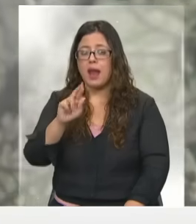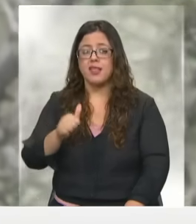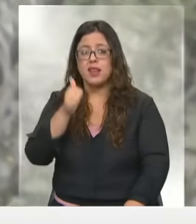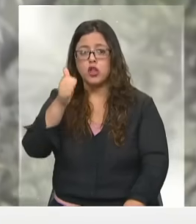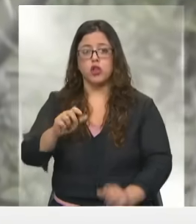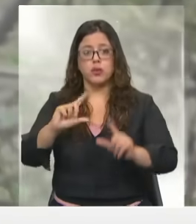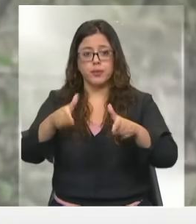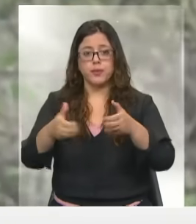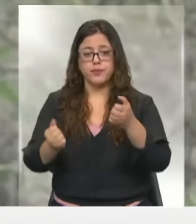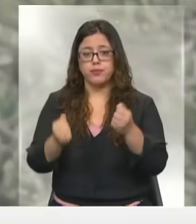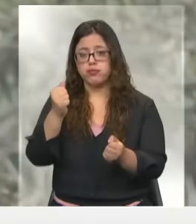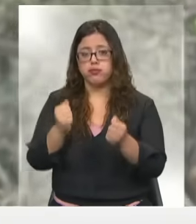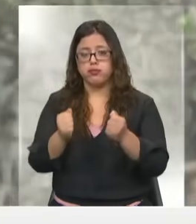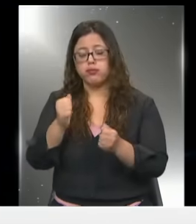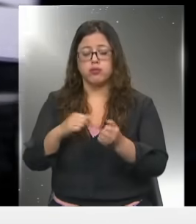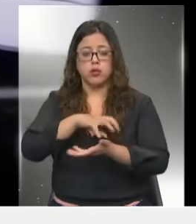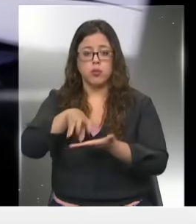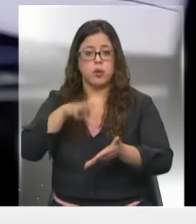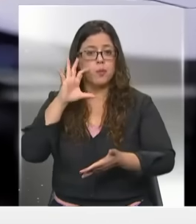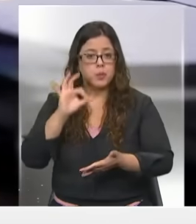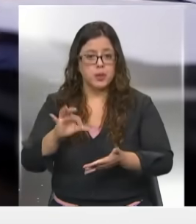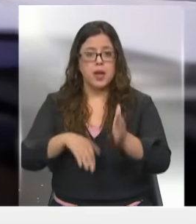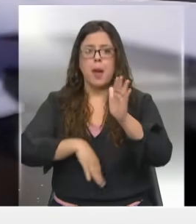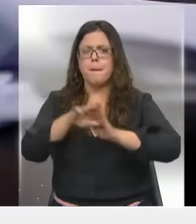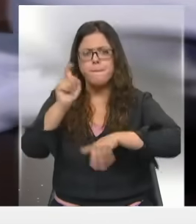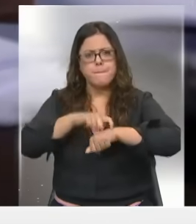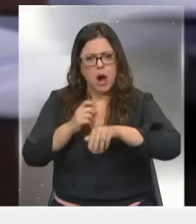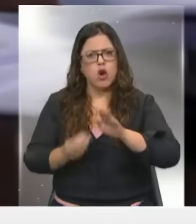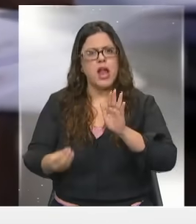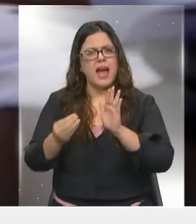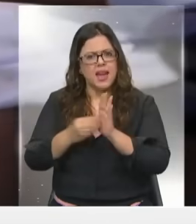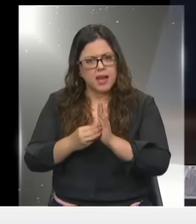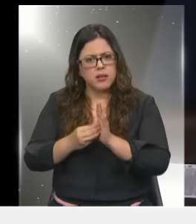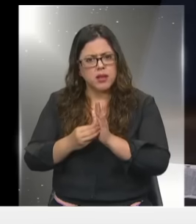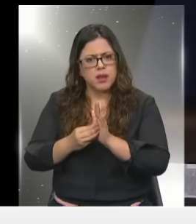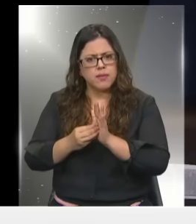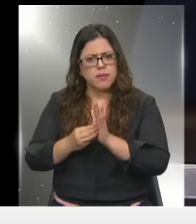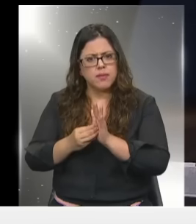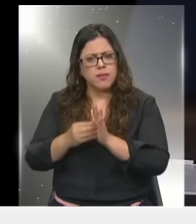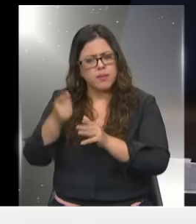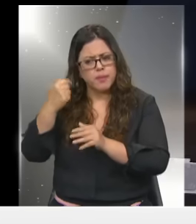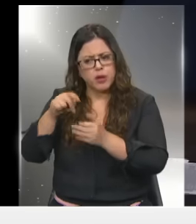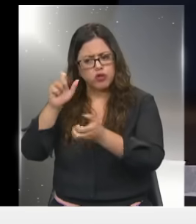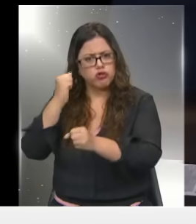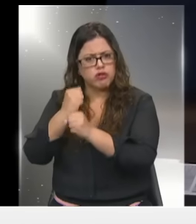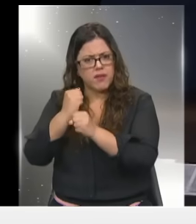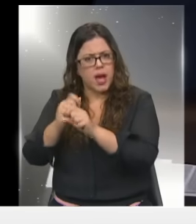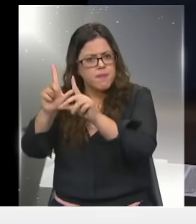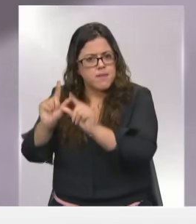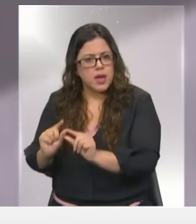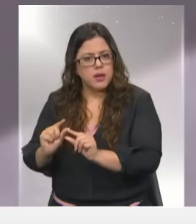de tránsito de Las Condes, rendían más horas extras de las que realmente habrían trabajado.